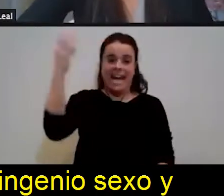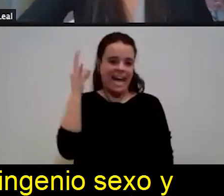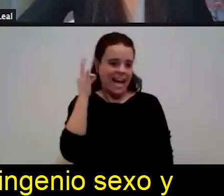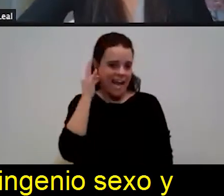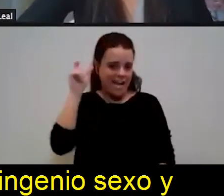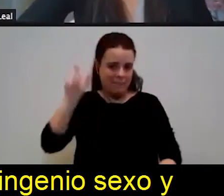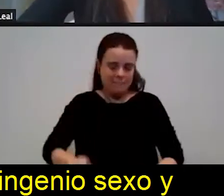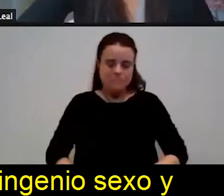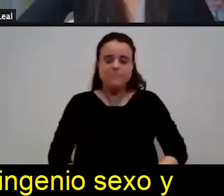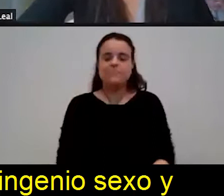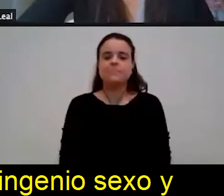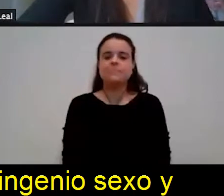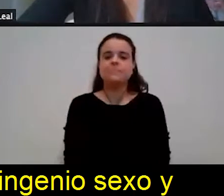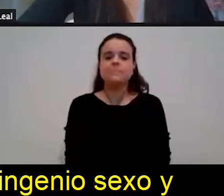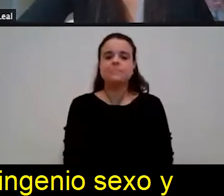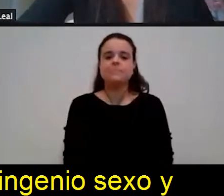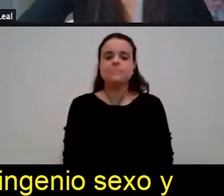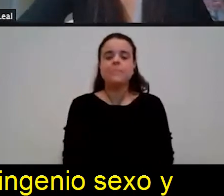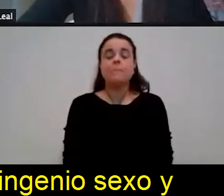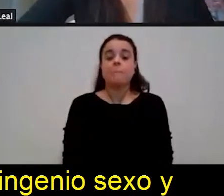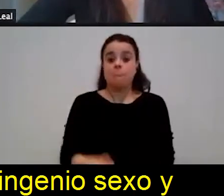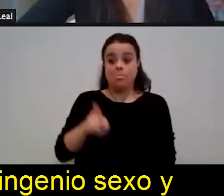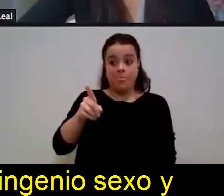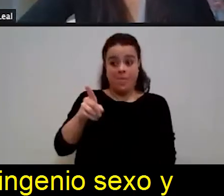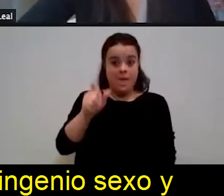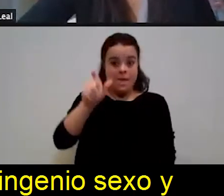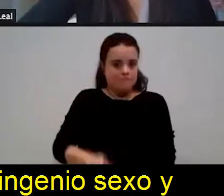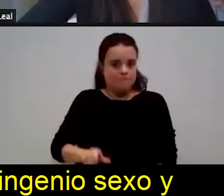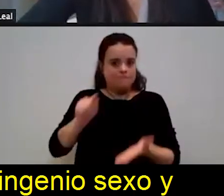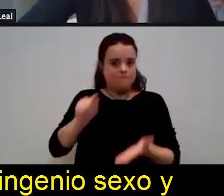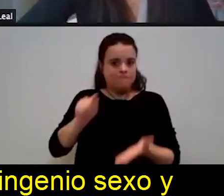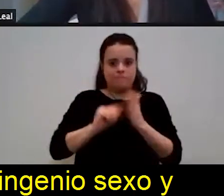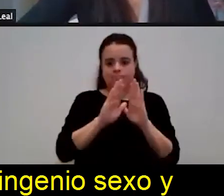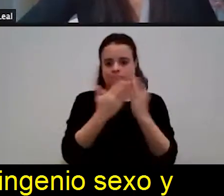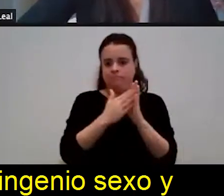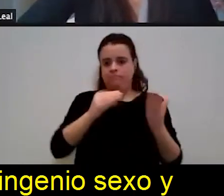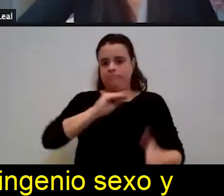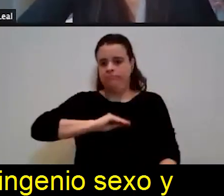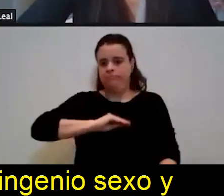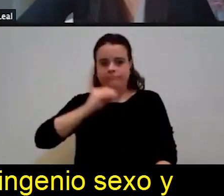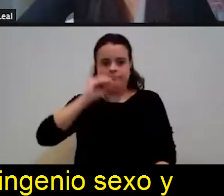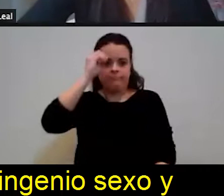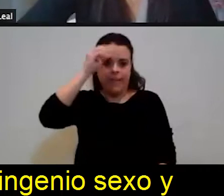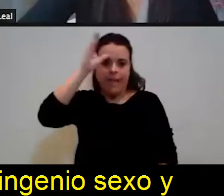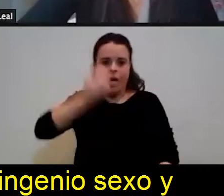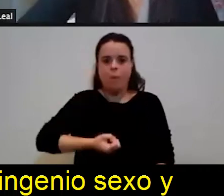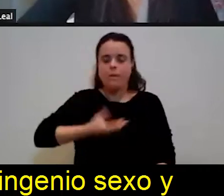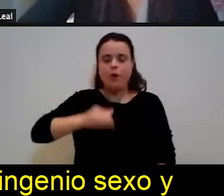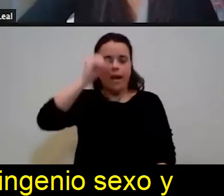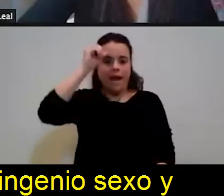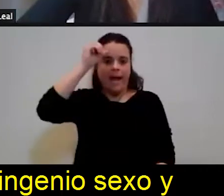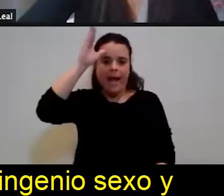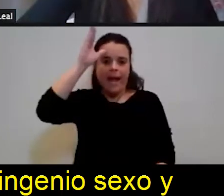Bueno, has escrito bastantes libros, ¿no? Ingenio, pasión, ingenio, sexo y pasión,